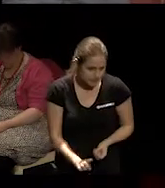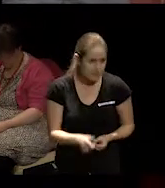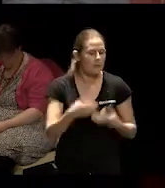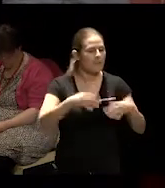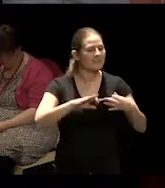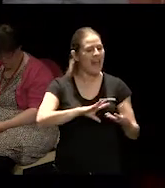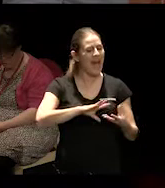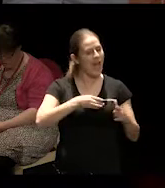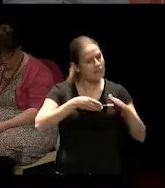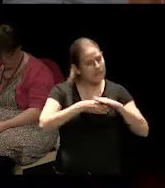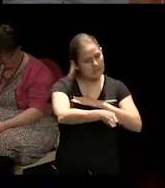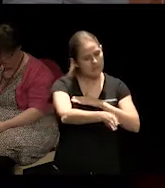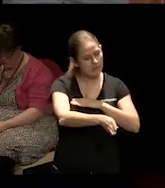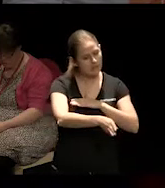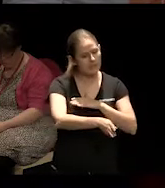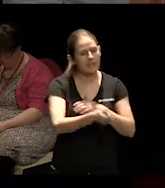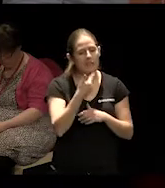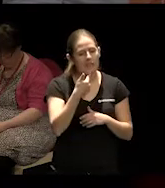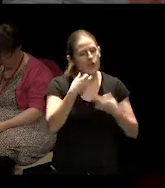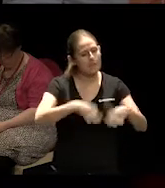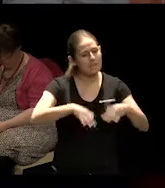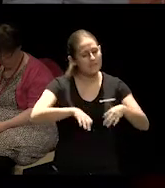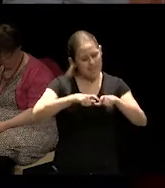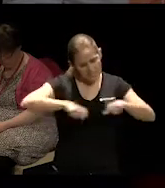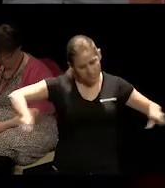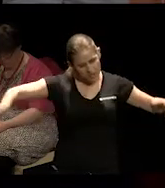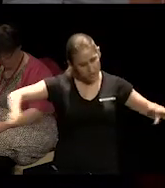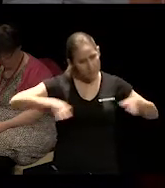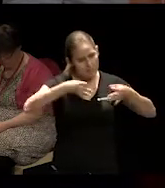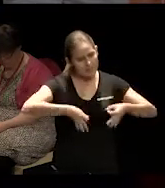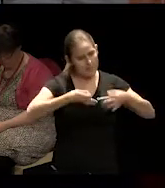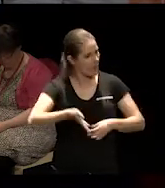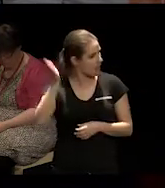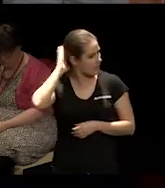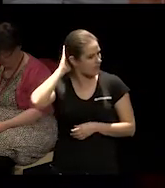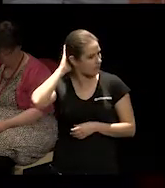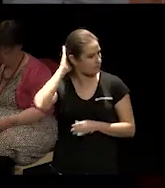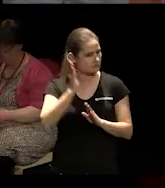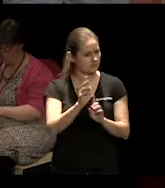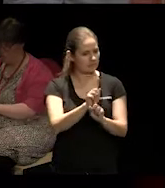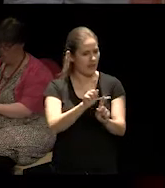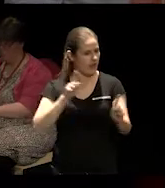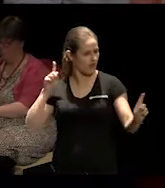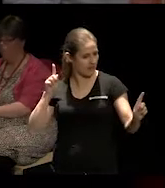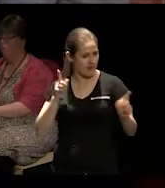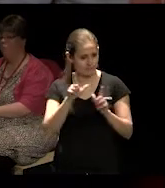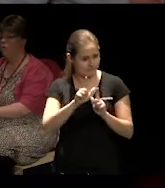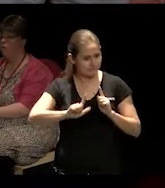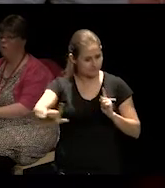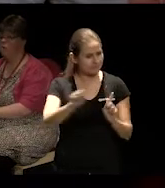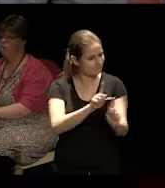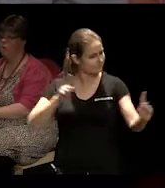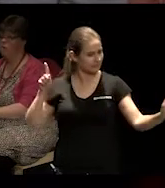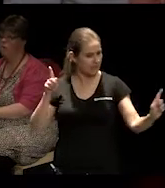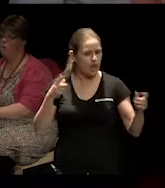accesibilidad ha vivido de espaldas a la creación, al escenario, al mismo tiempo que el escenario ha vivido de espaldas a la accesibilidad. La